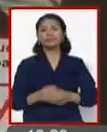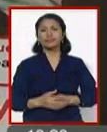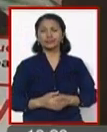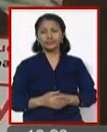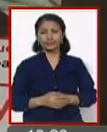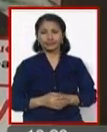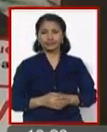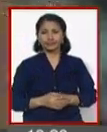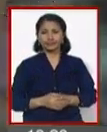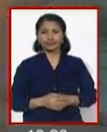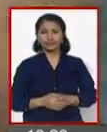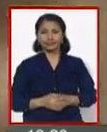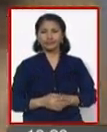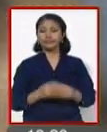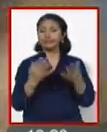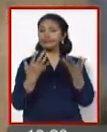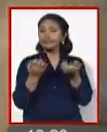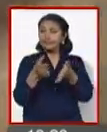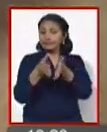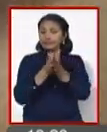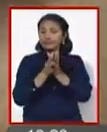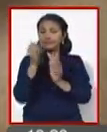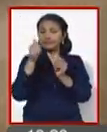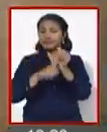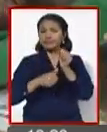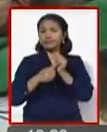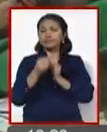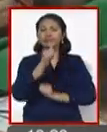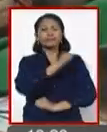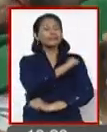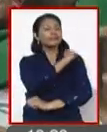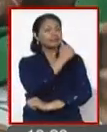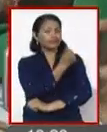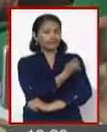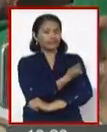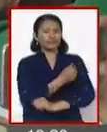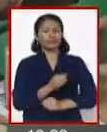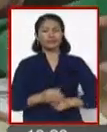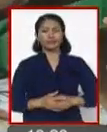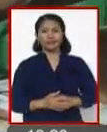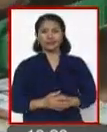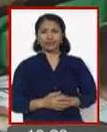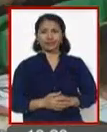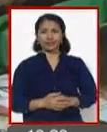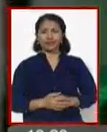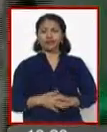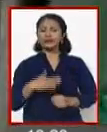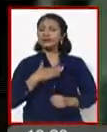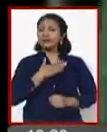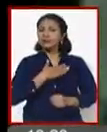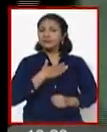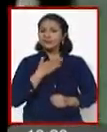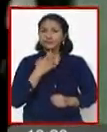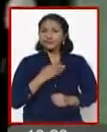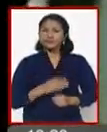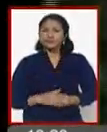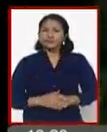a esta muchacha. Queremos pedirle a cada una de nuestras autoridades que por